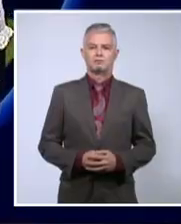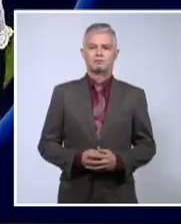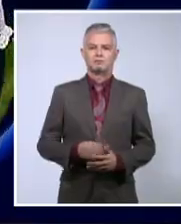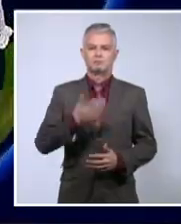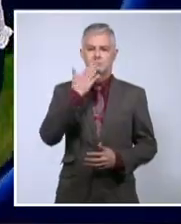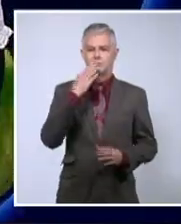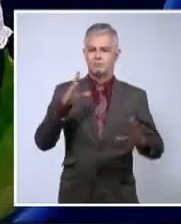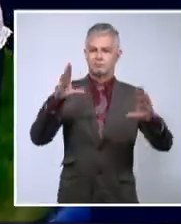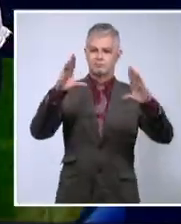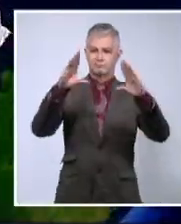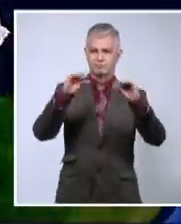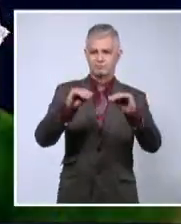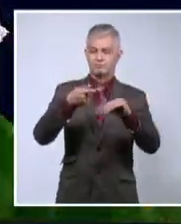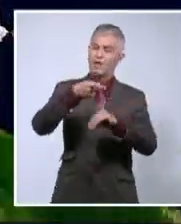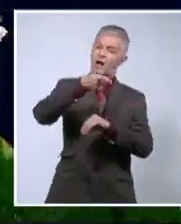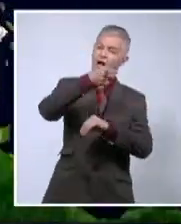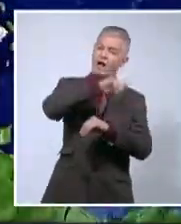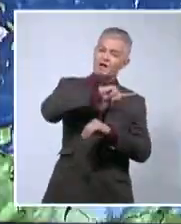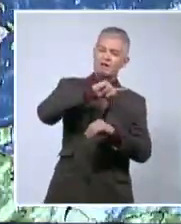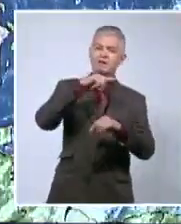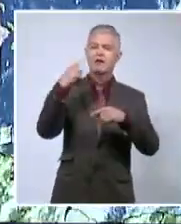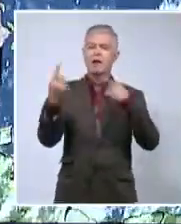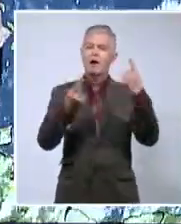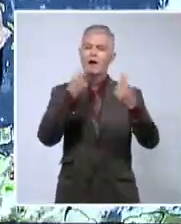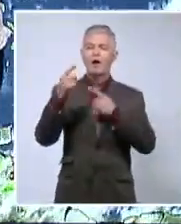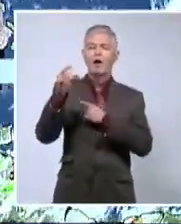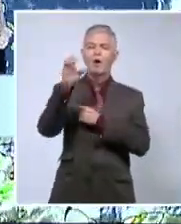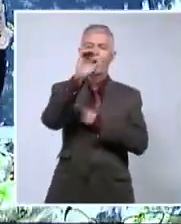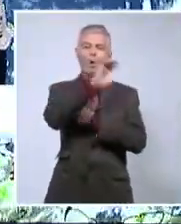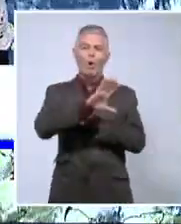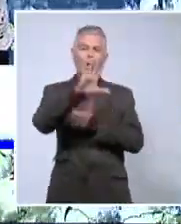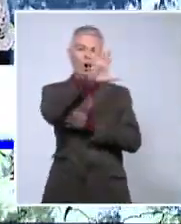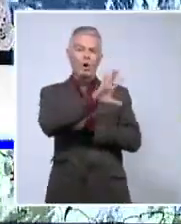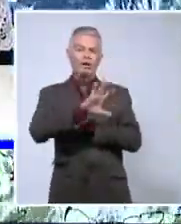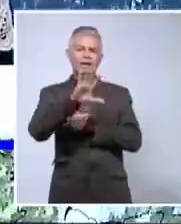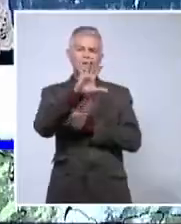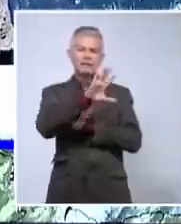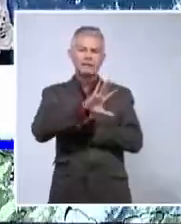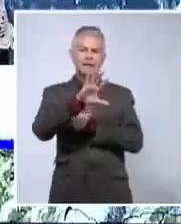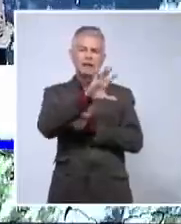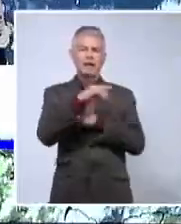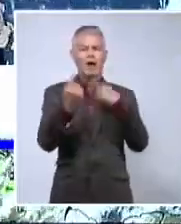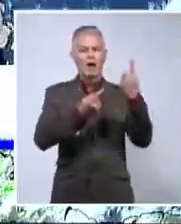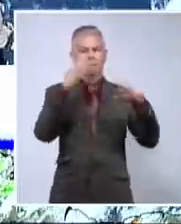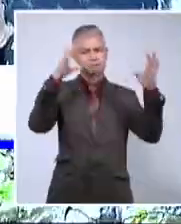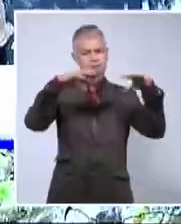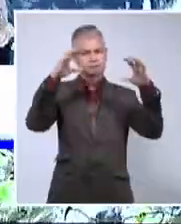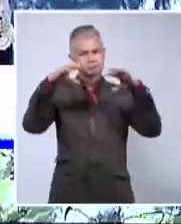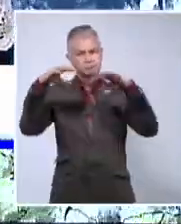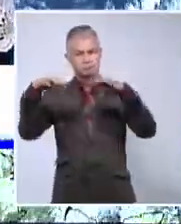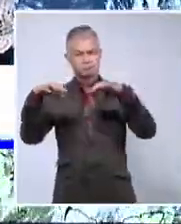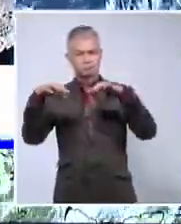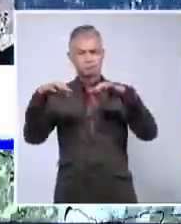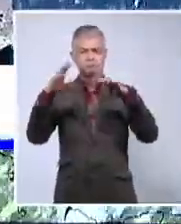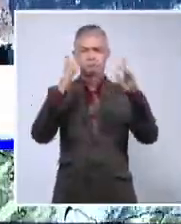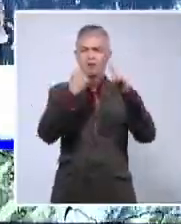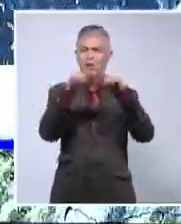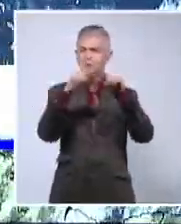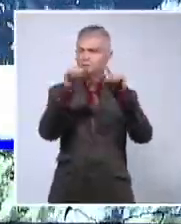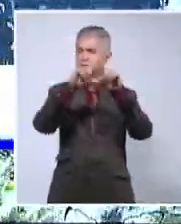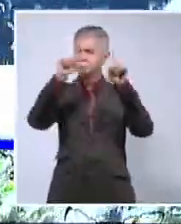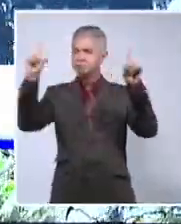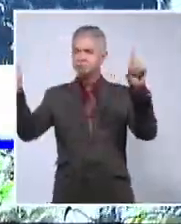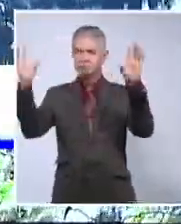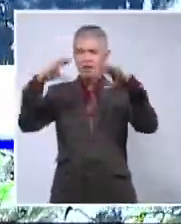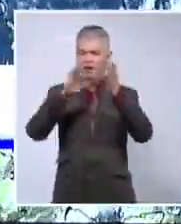Buenas noches. Ayer ocurrieron aisladas lluvias en la región oriental del país, más escasas en el resto del territorio. Sin embargo, observen hoy